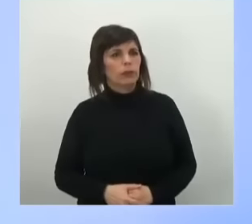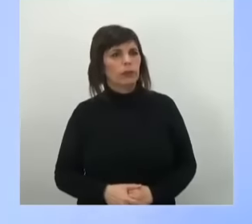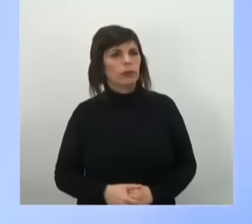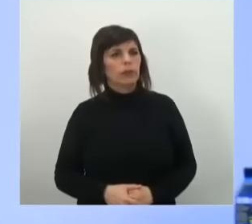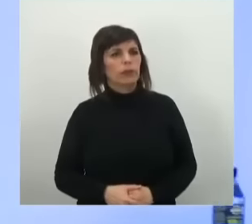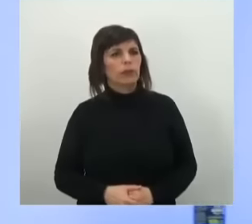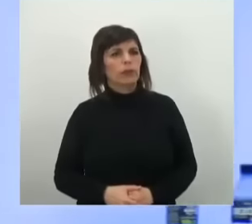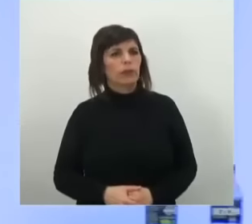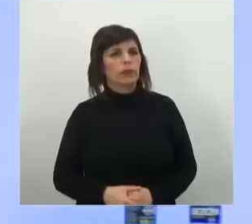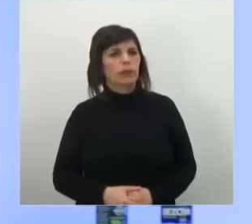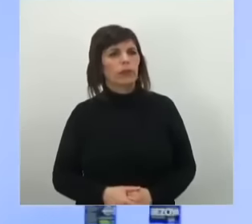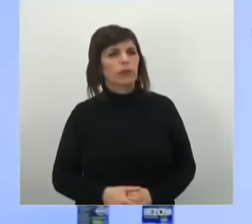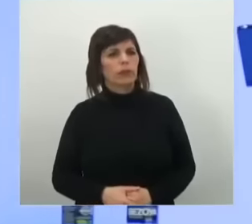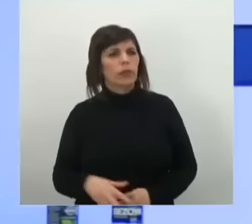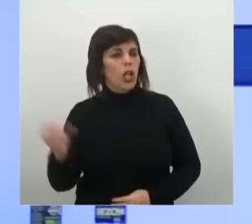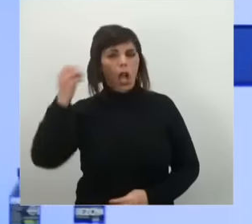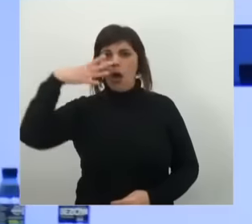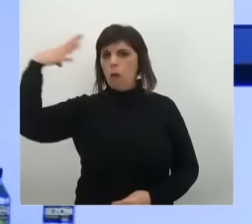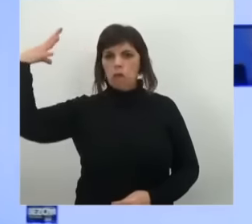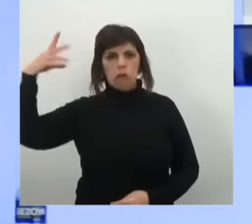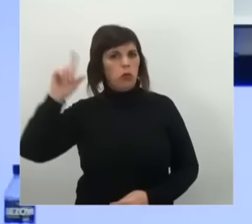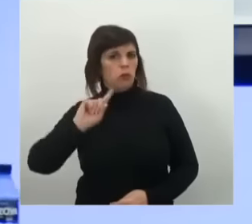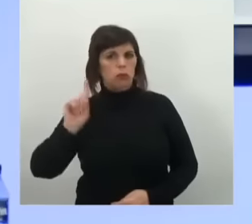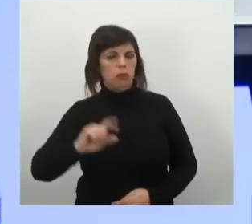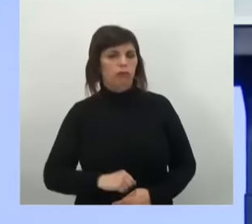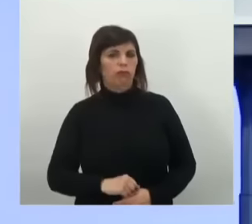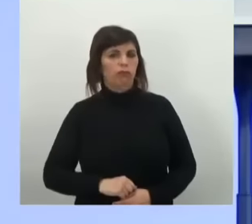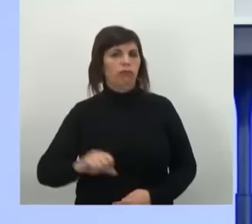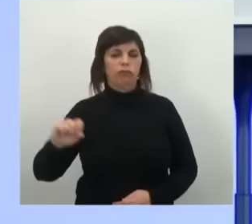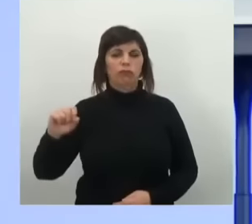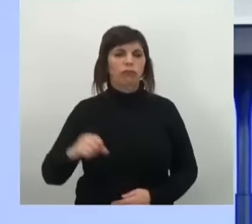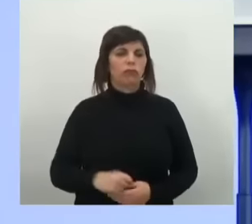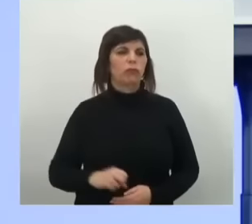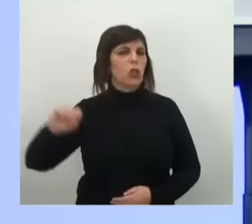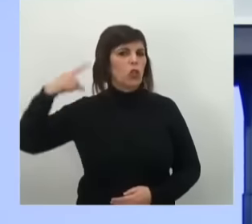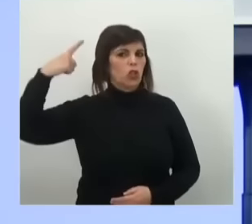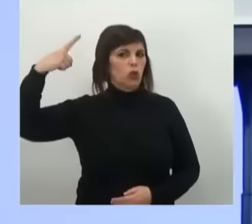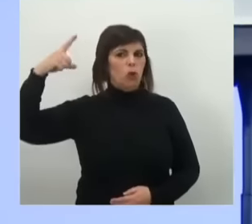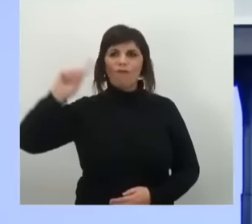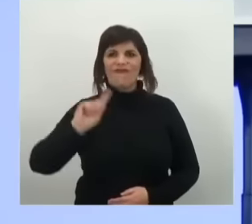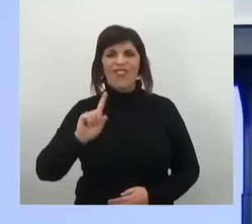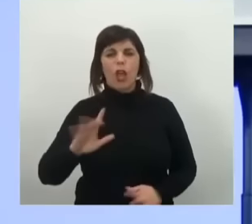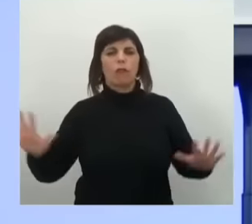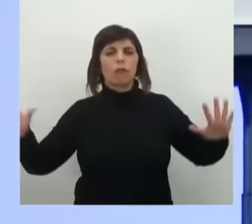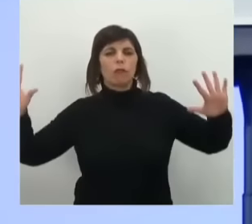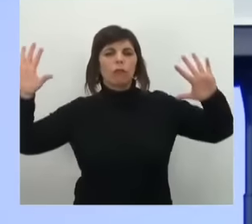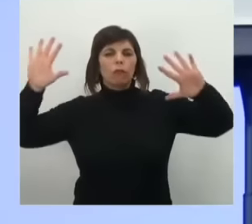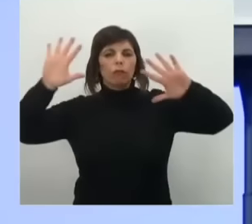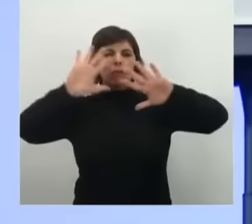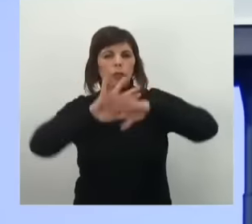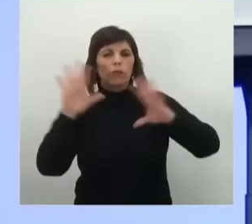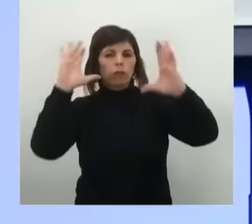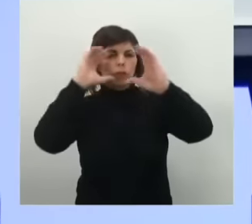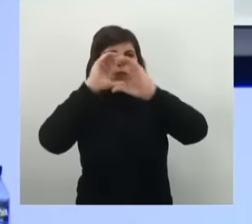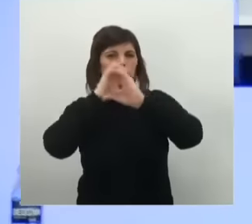no lo vamos a hacer a la luz del día lo vamos a hacer en la oscuridad